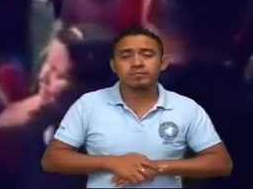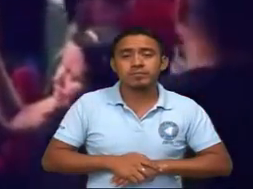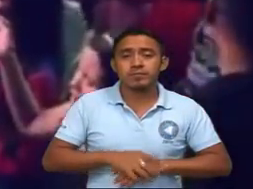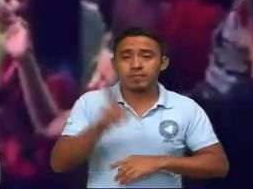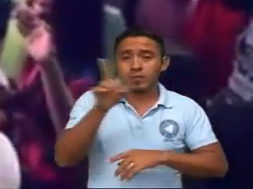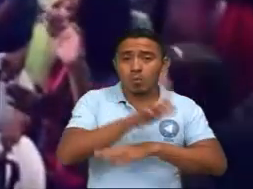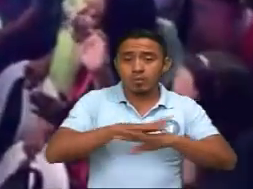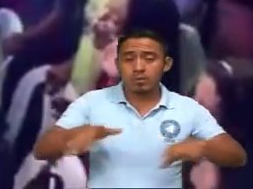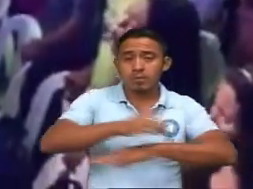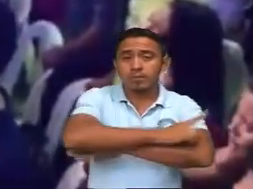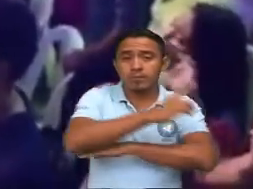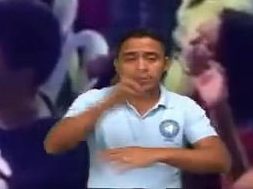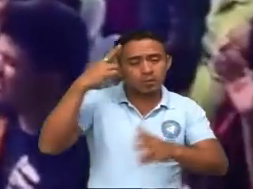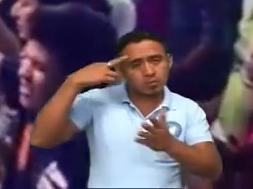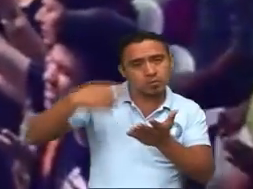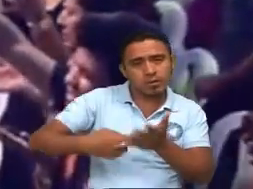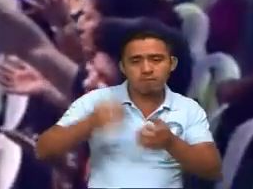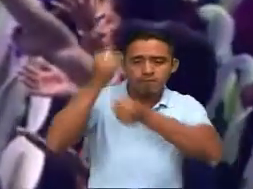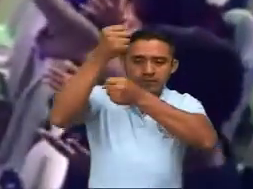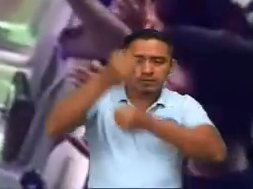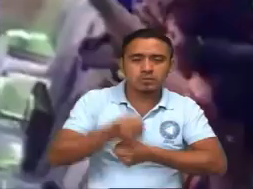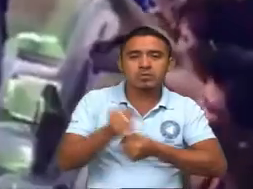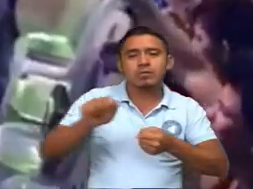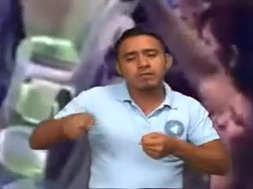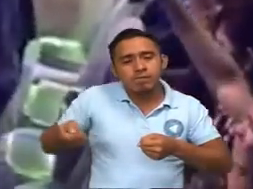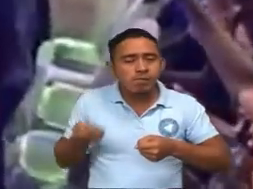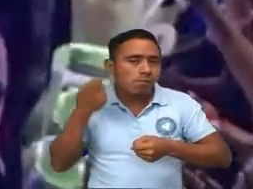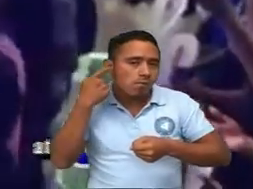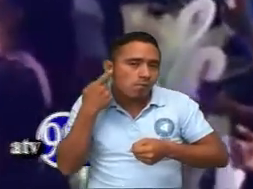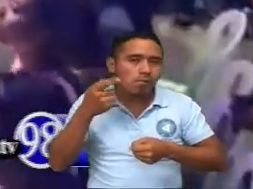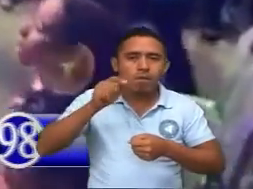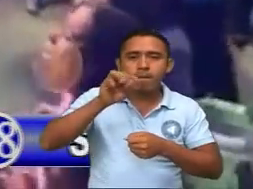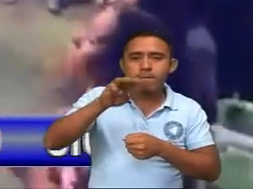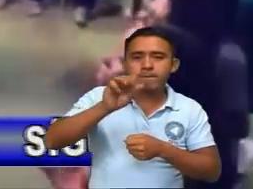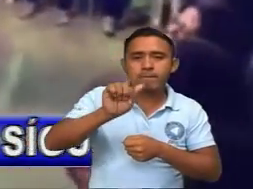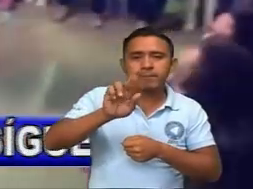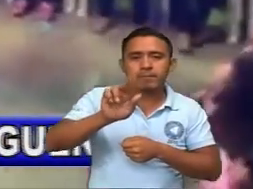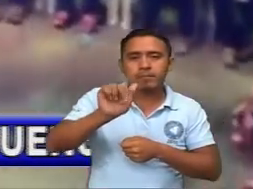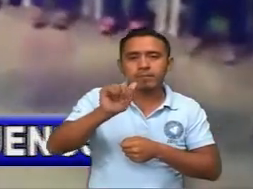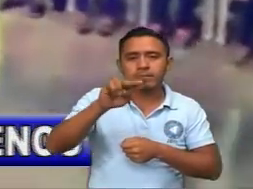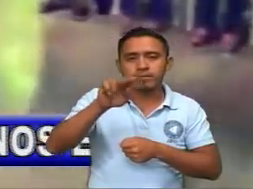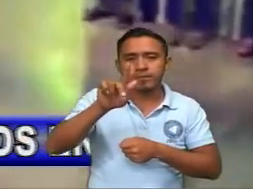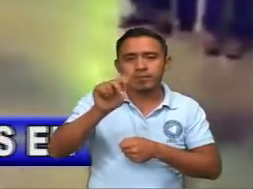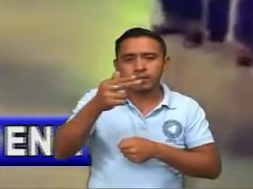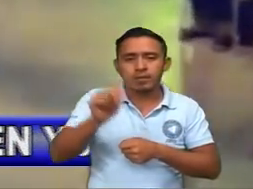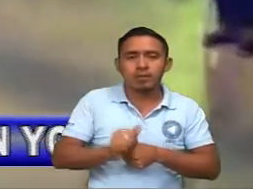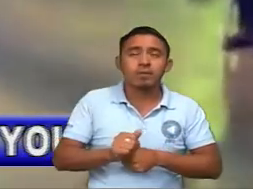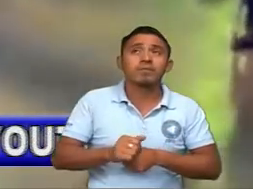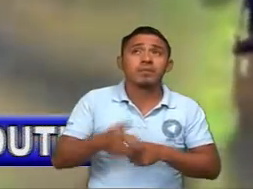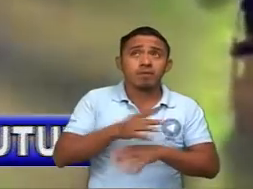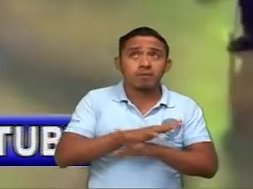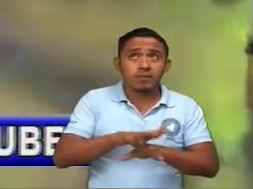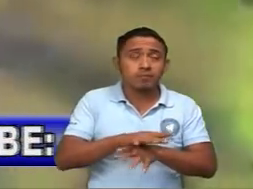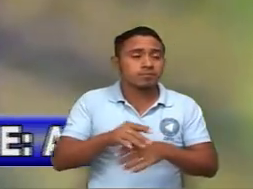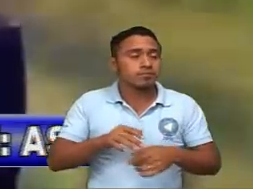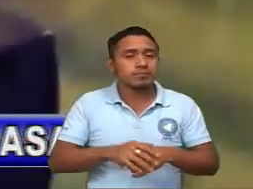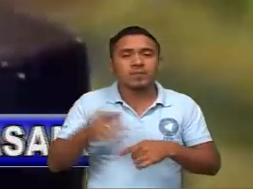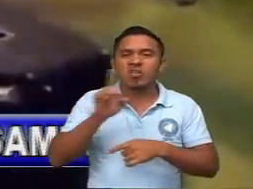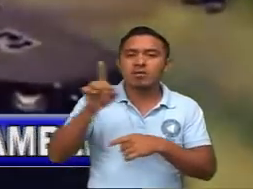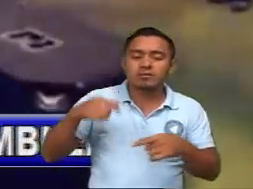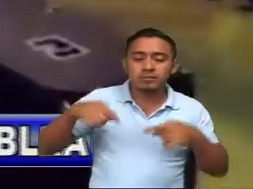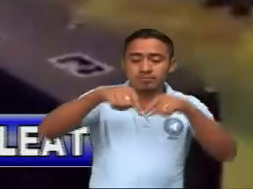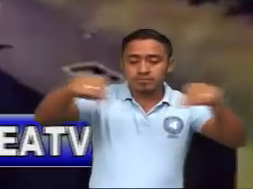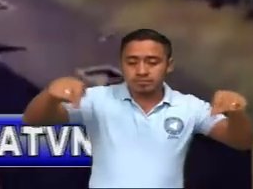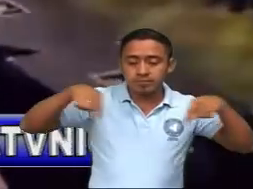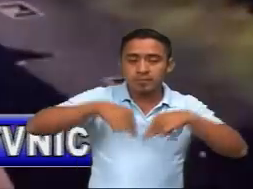último día de las conmemoraciones de la Fundación de Radio Maranata y el Ministerio Ríos de Agua Viva, concluirá con una vigilia en la Plaza de la